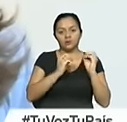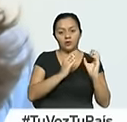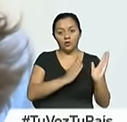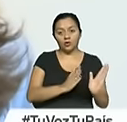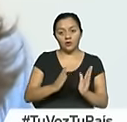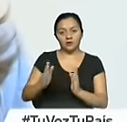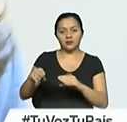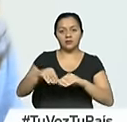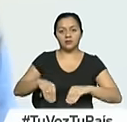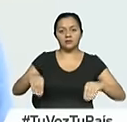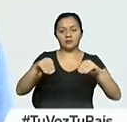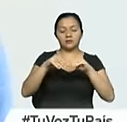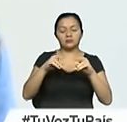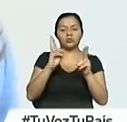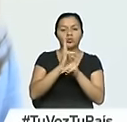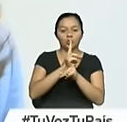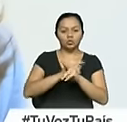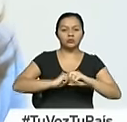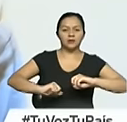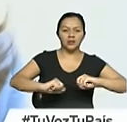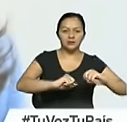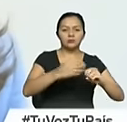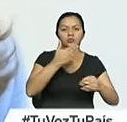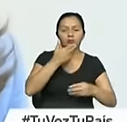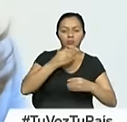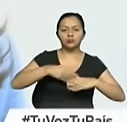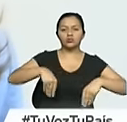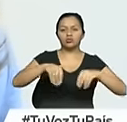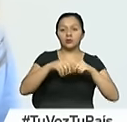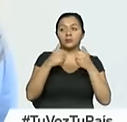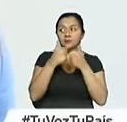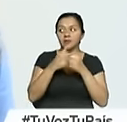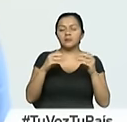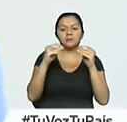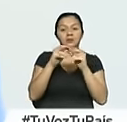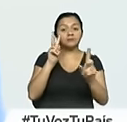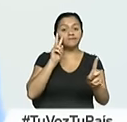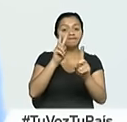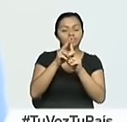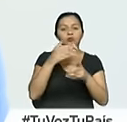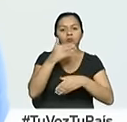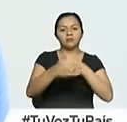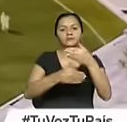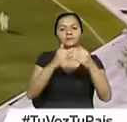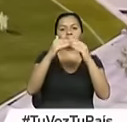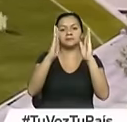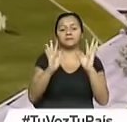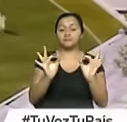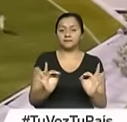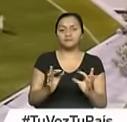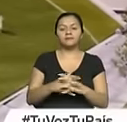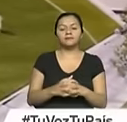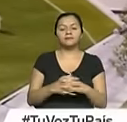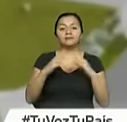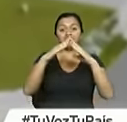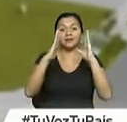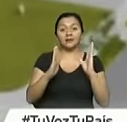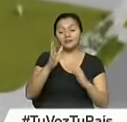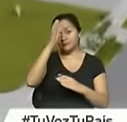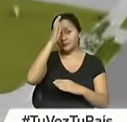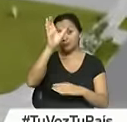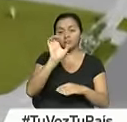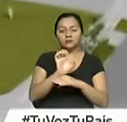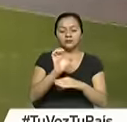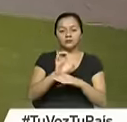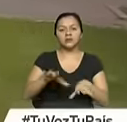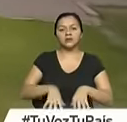ordenamiento territorial, el uso y la gestión del suelo, justamente para procurar un hábitat digno. La Casa de la Cultura Ecuatoriana